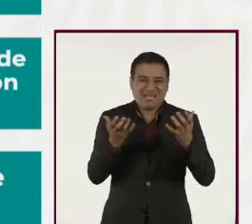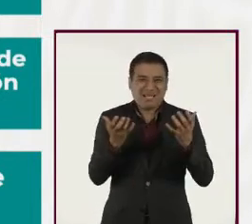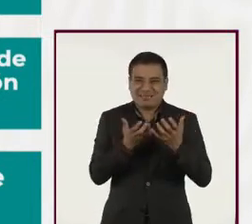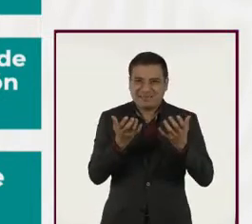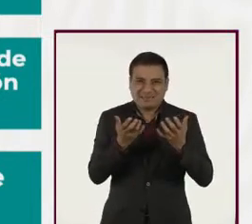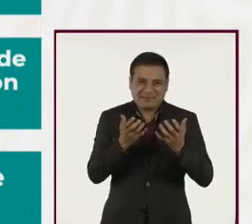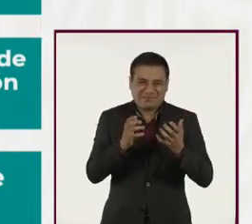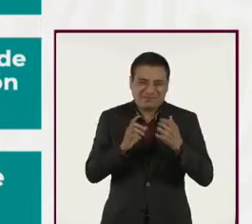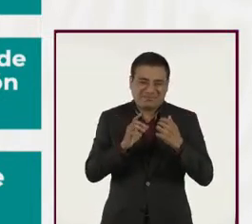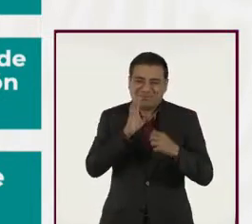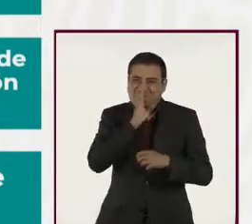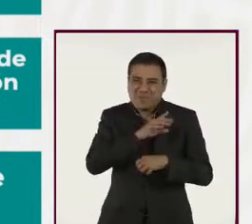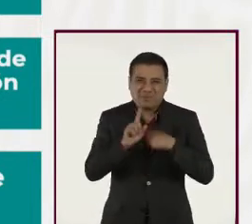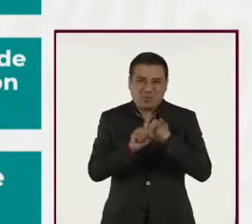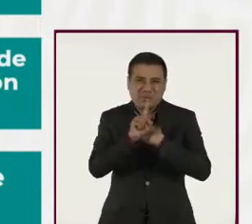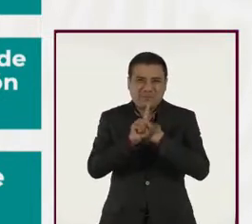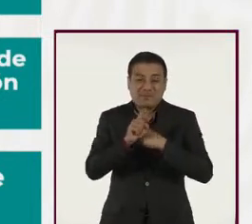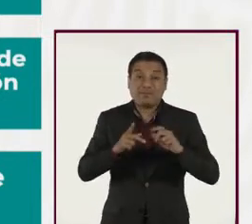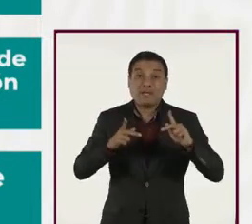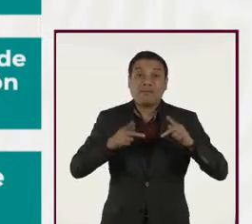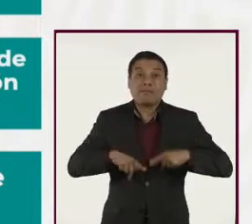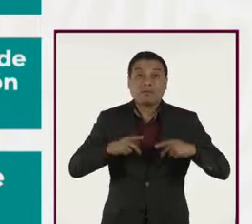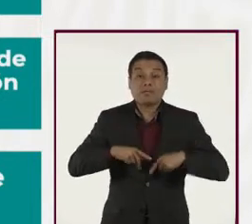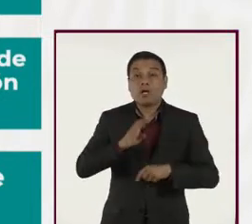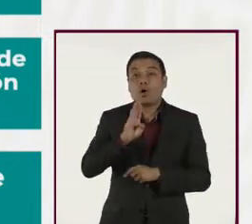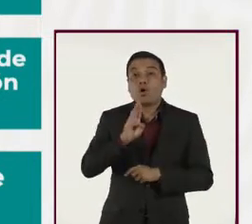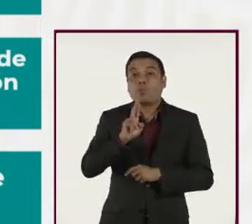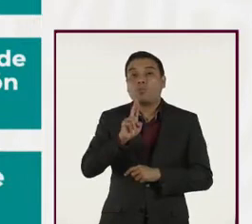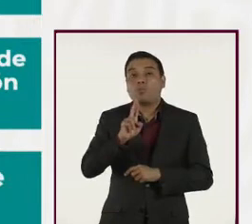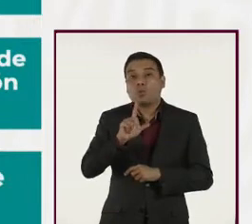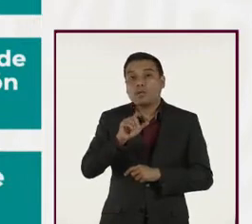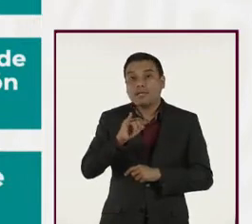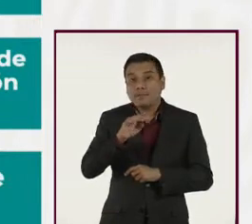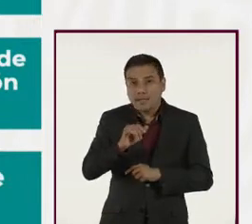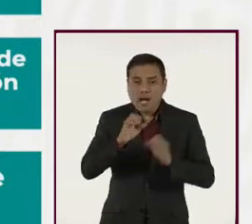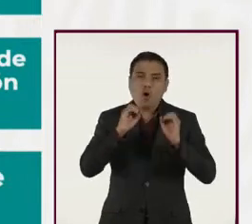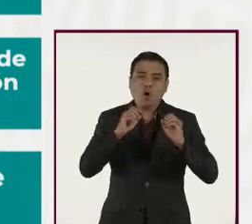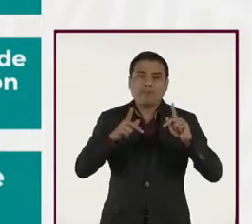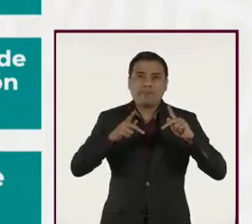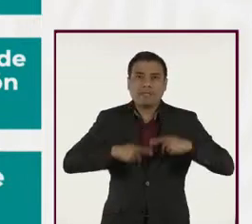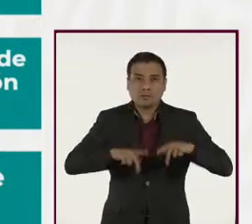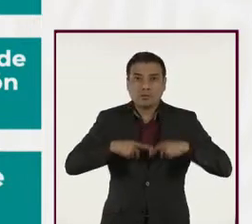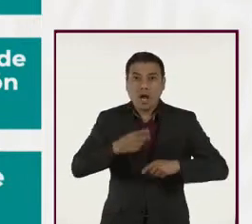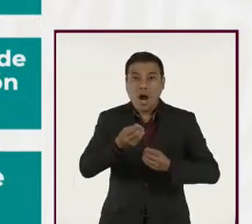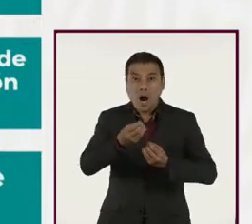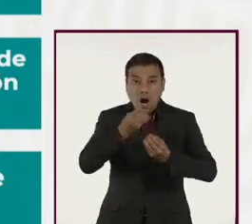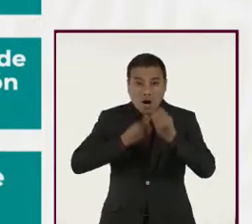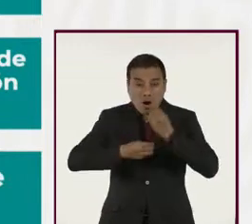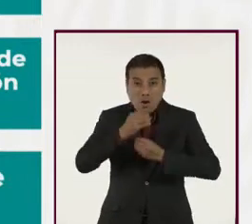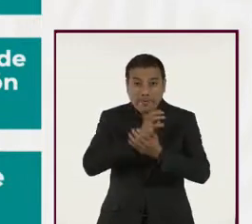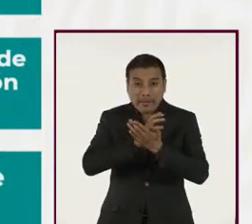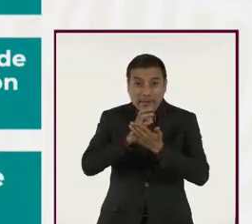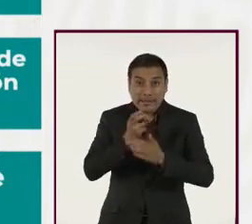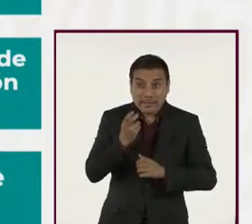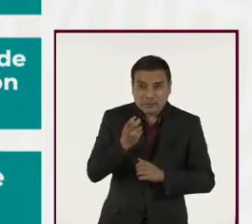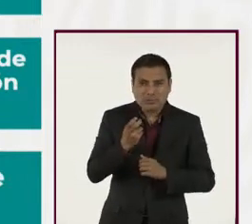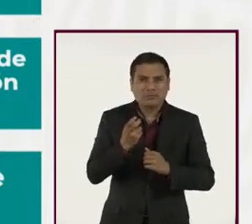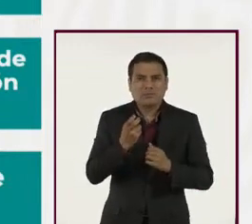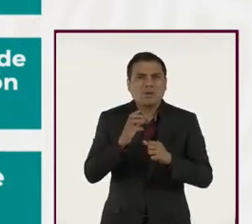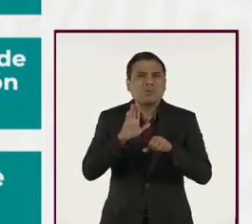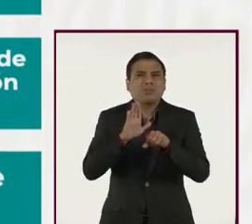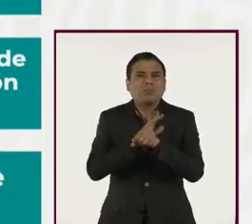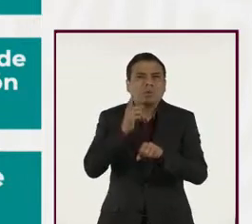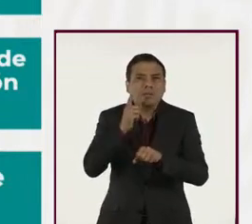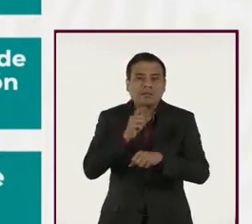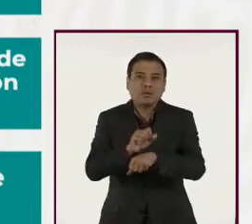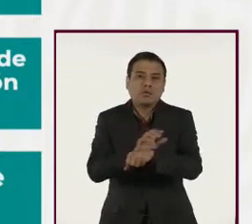se llega a presentar bulimia o trastorno por atracón, se ha relacionado mucho más a una dificultad en el control de las emociones,